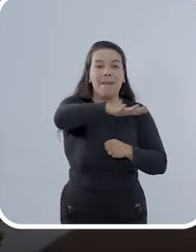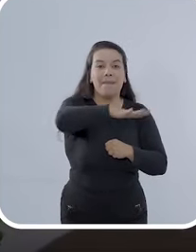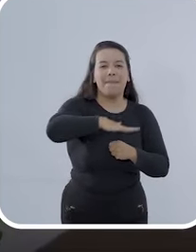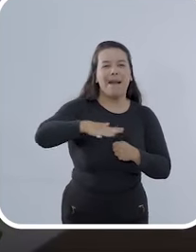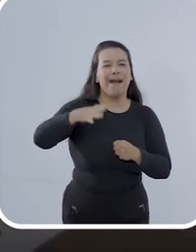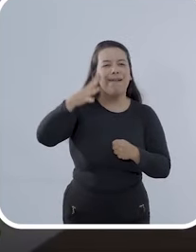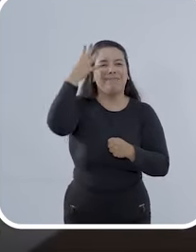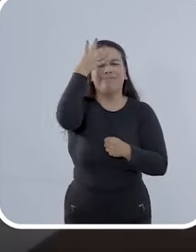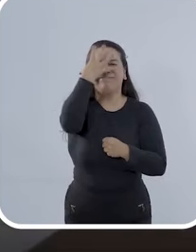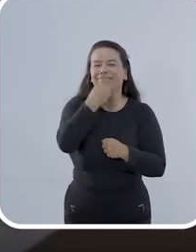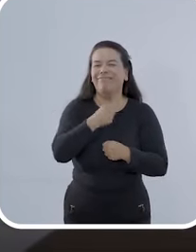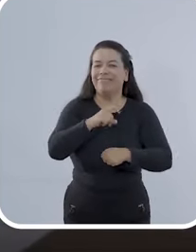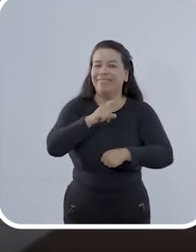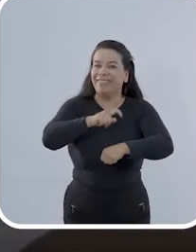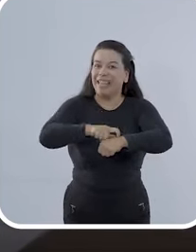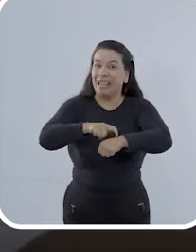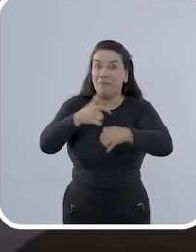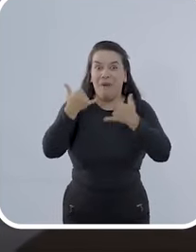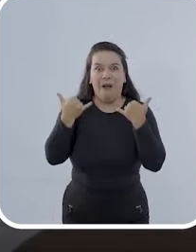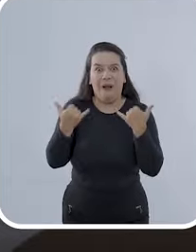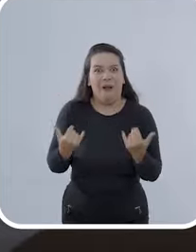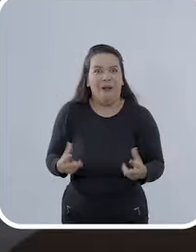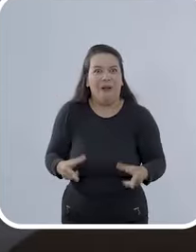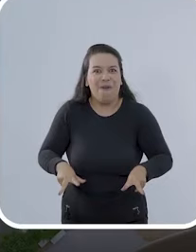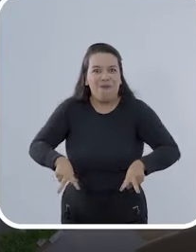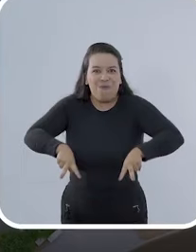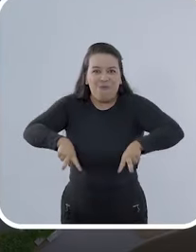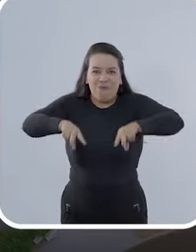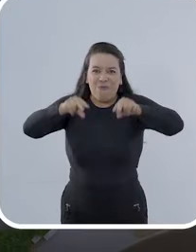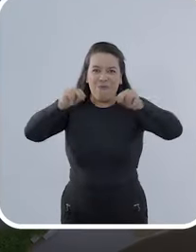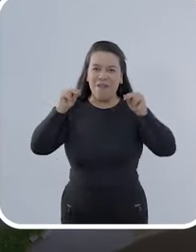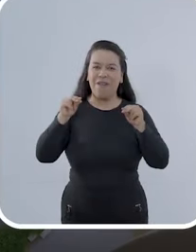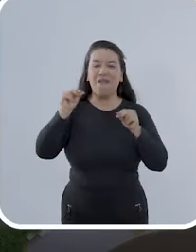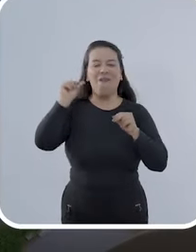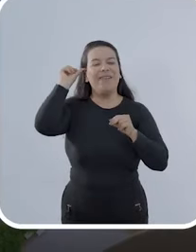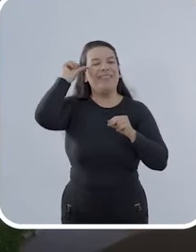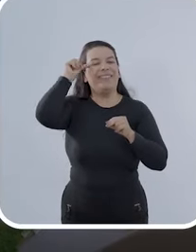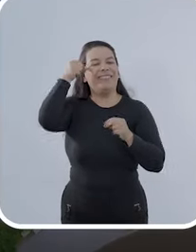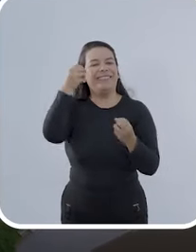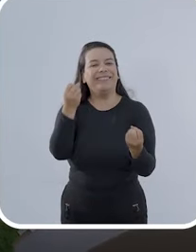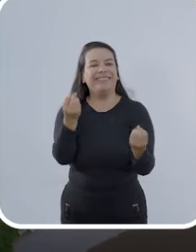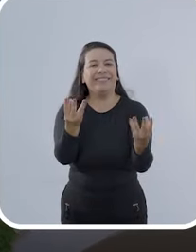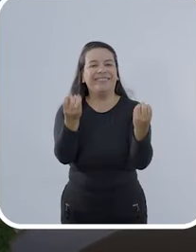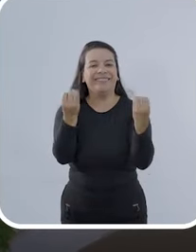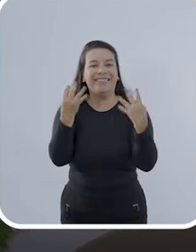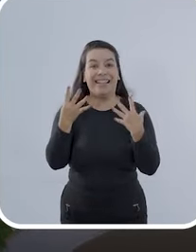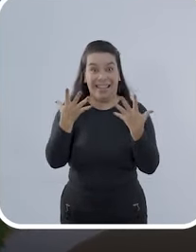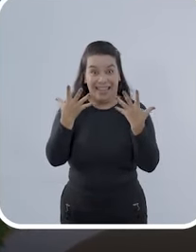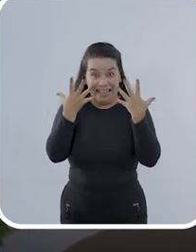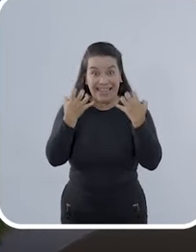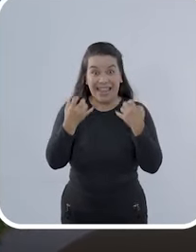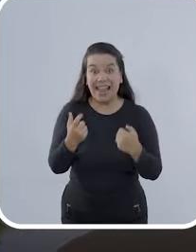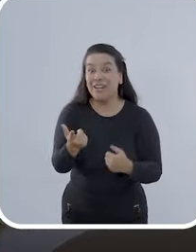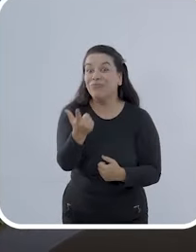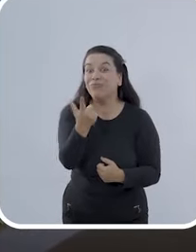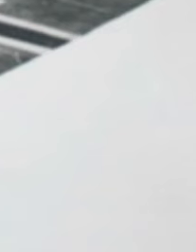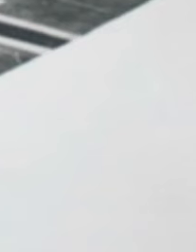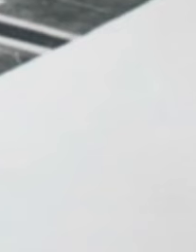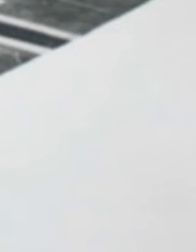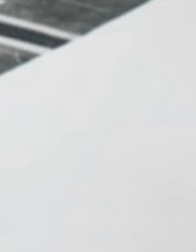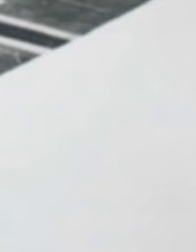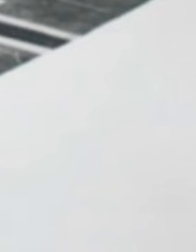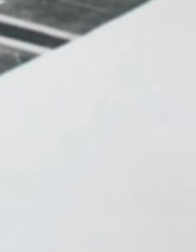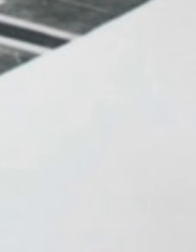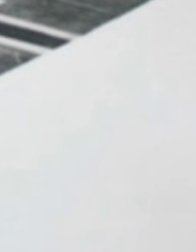propuesta busca integrar elementos históricos, urbanos, ambientales, artísticos y sociales, para crear espacios